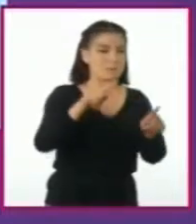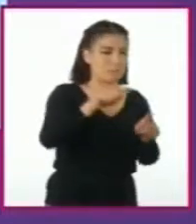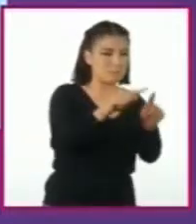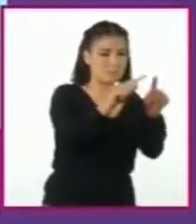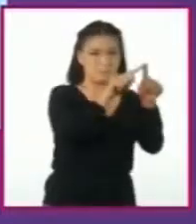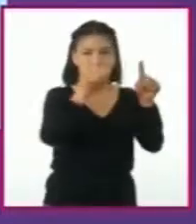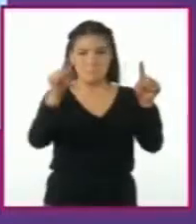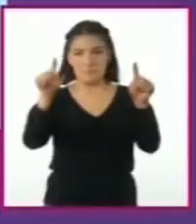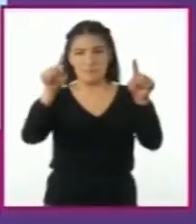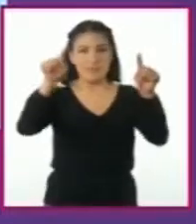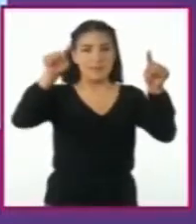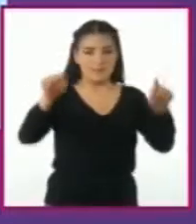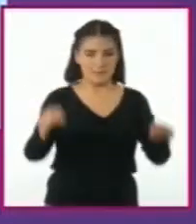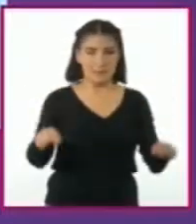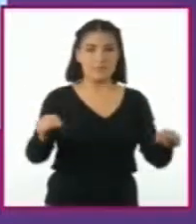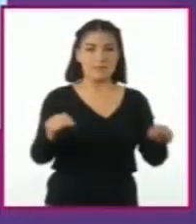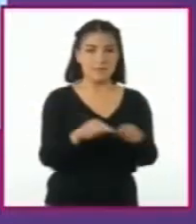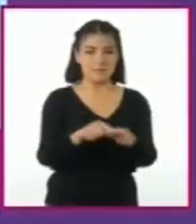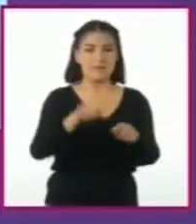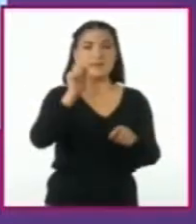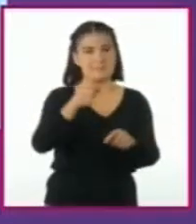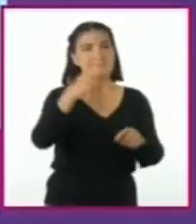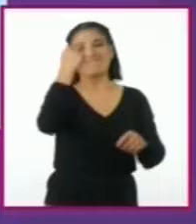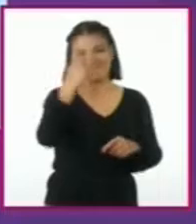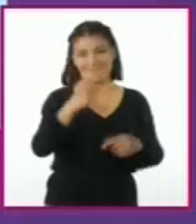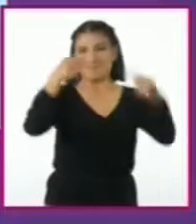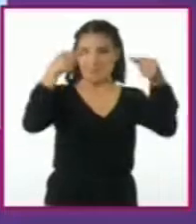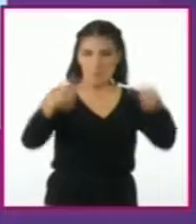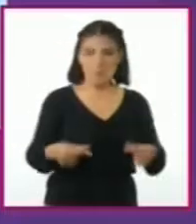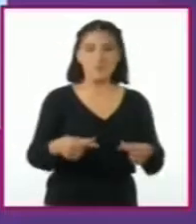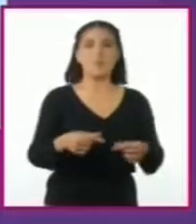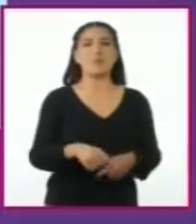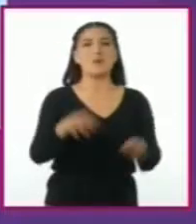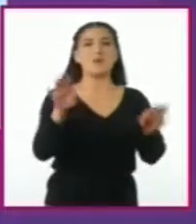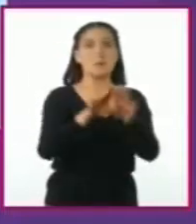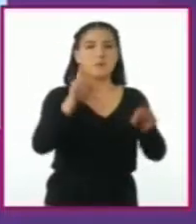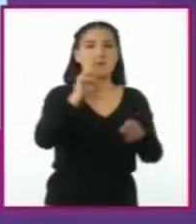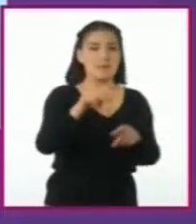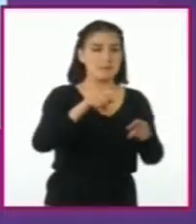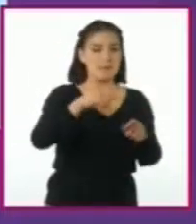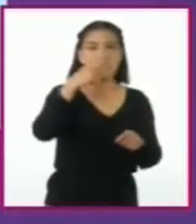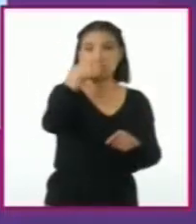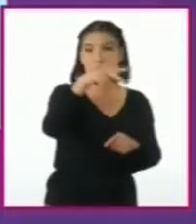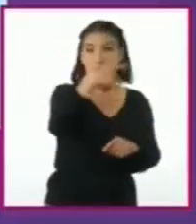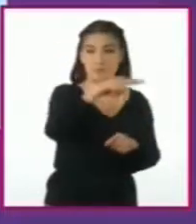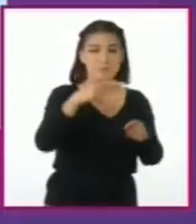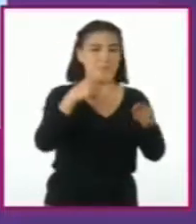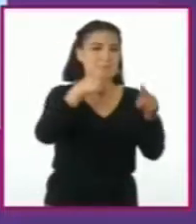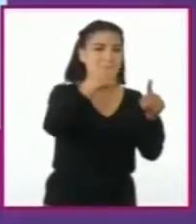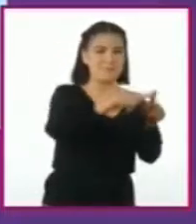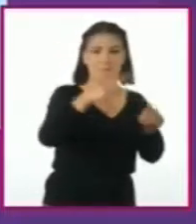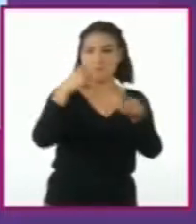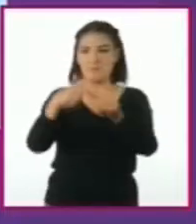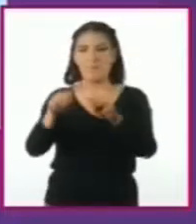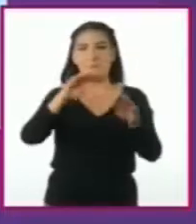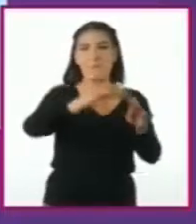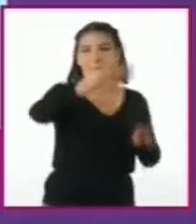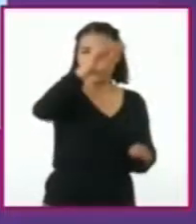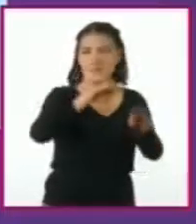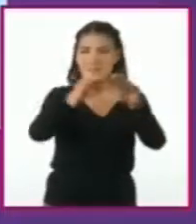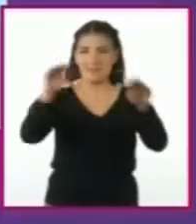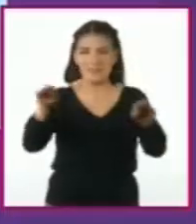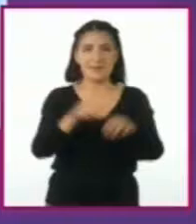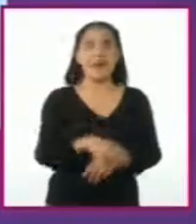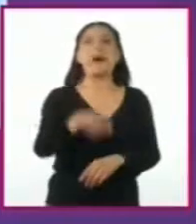de los televisores, las pantallas planas por supuesto, tienen lados proporcionales. También sabemos que, al